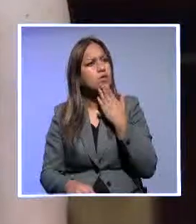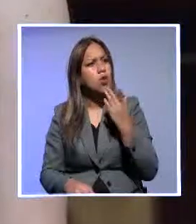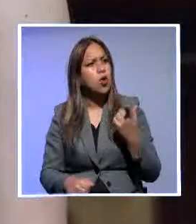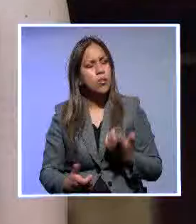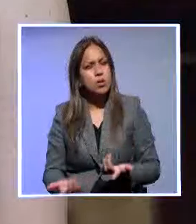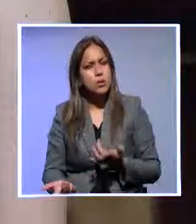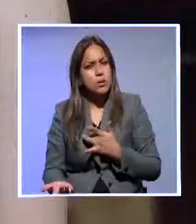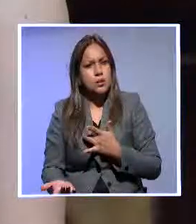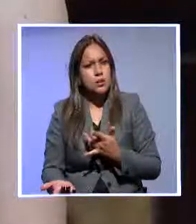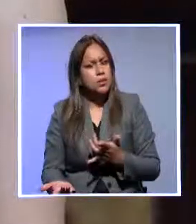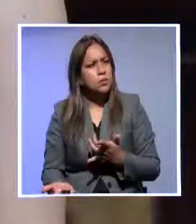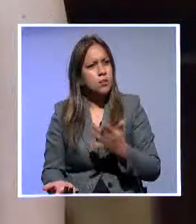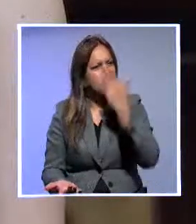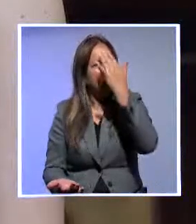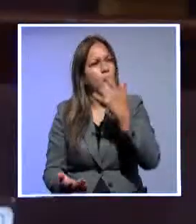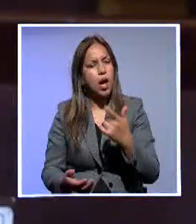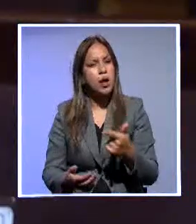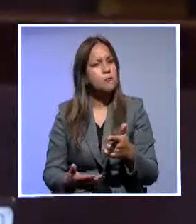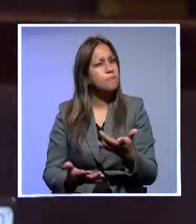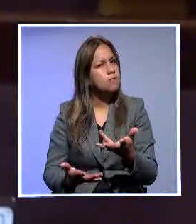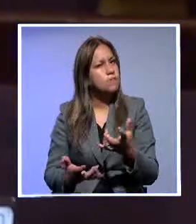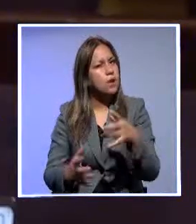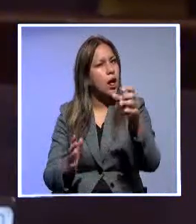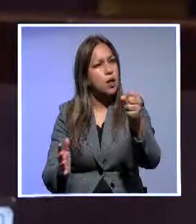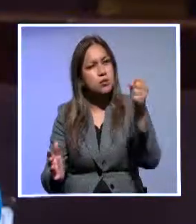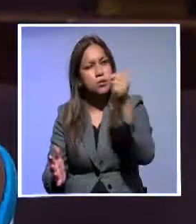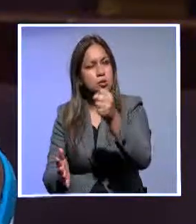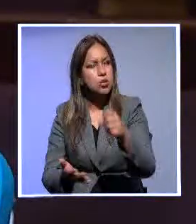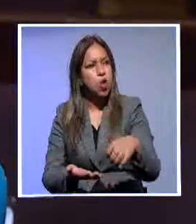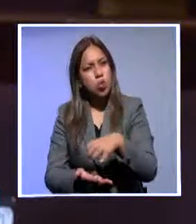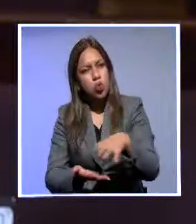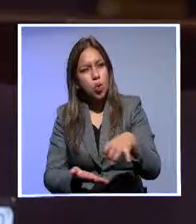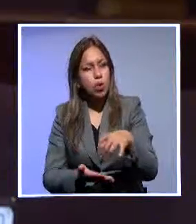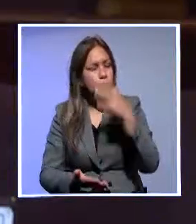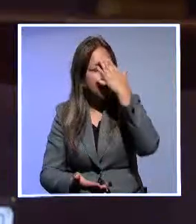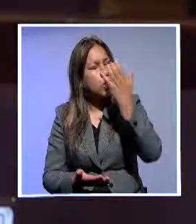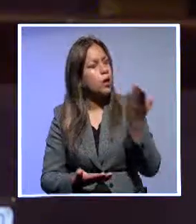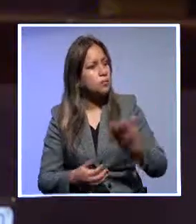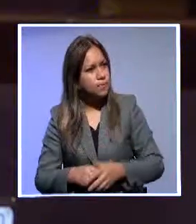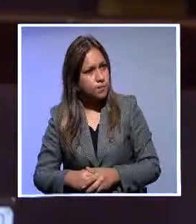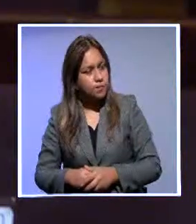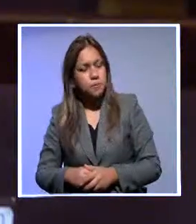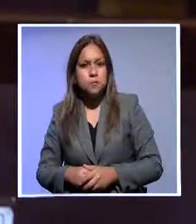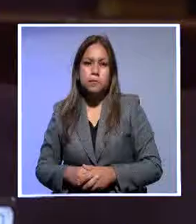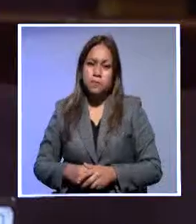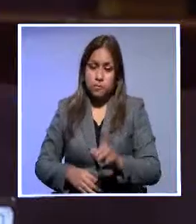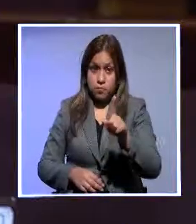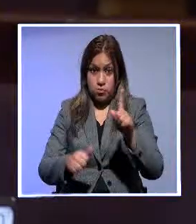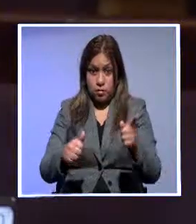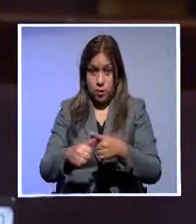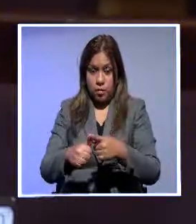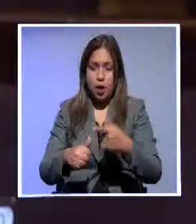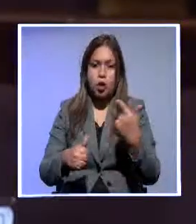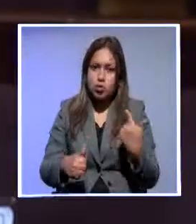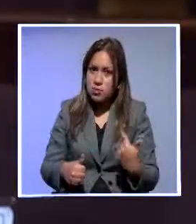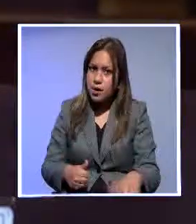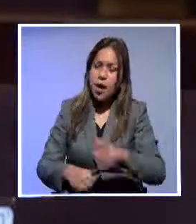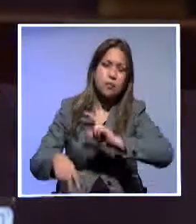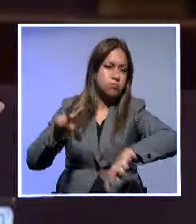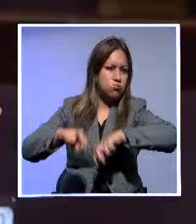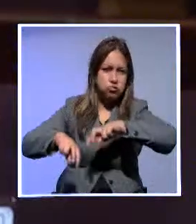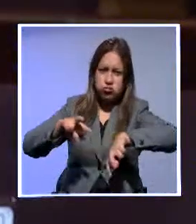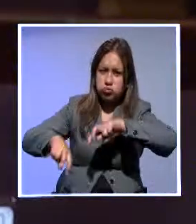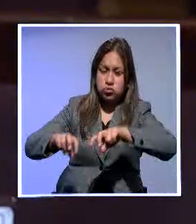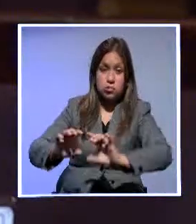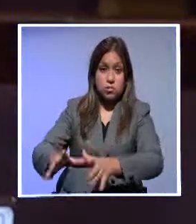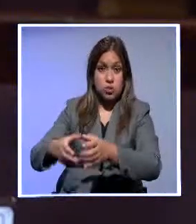está este criterio personal yo creo que con él lo que ya se venía investigando por un lado y con lo que también la